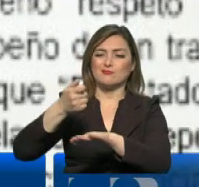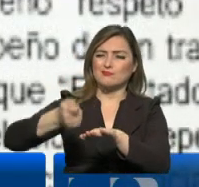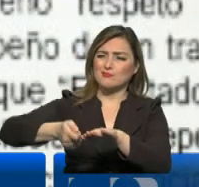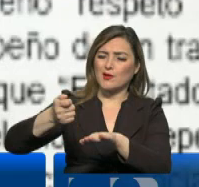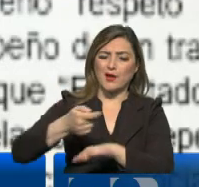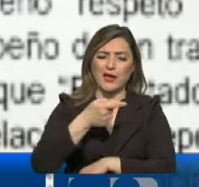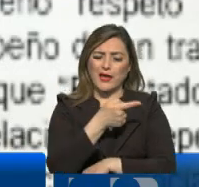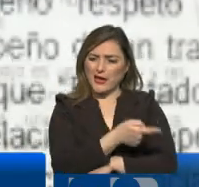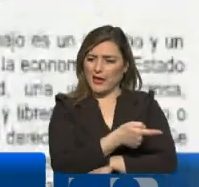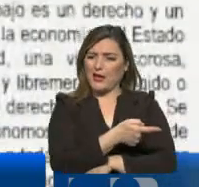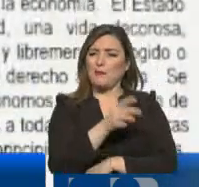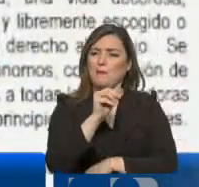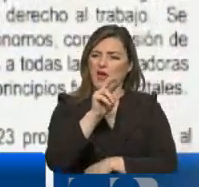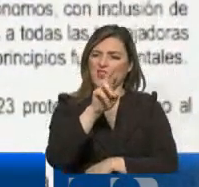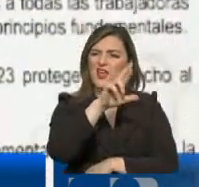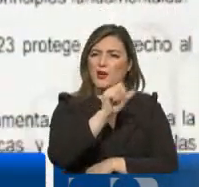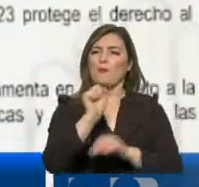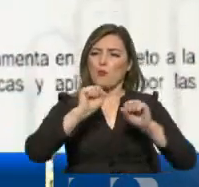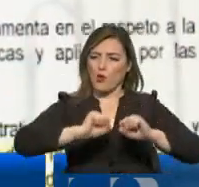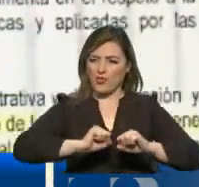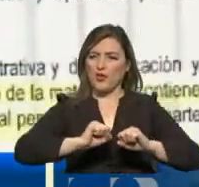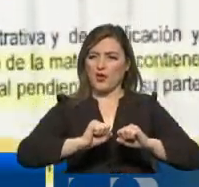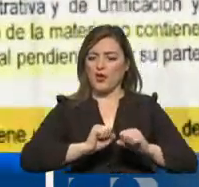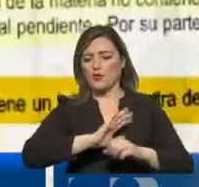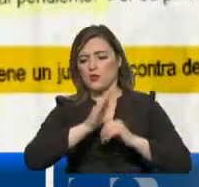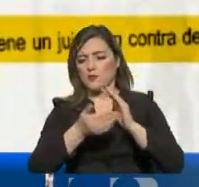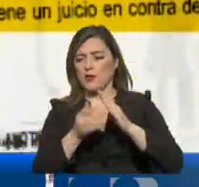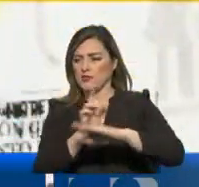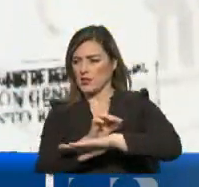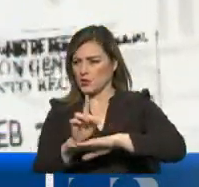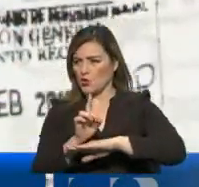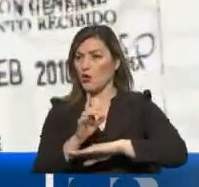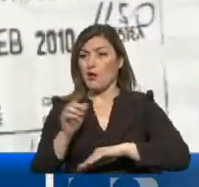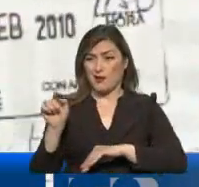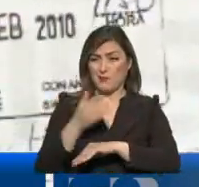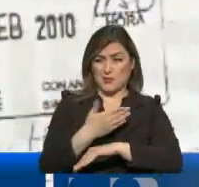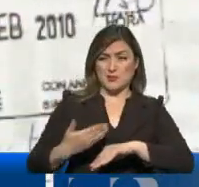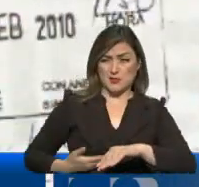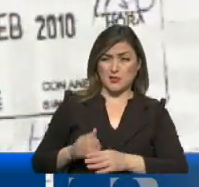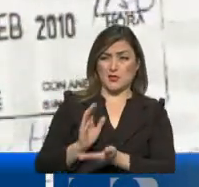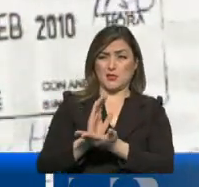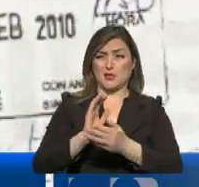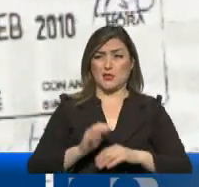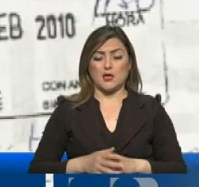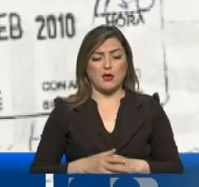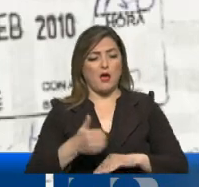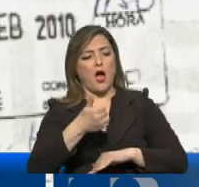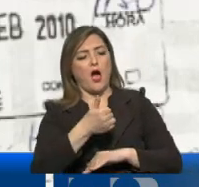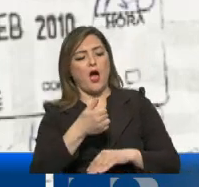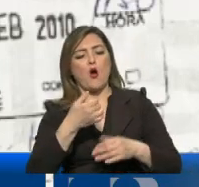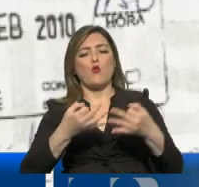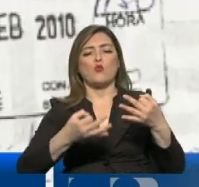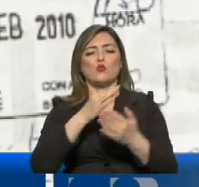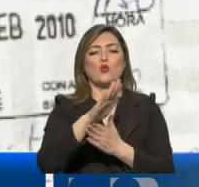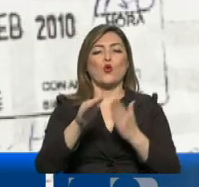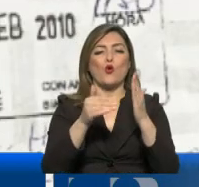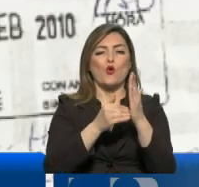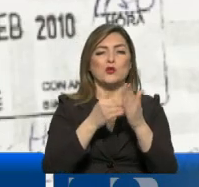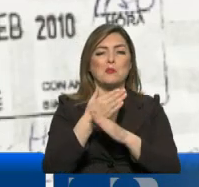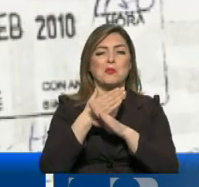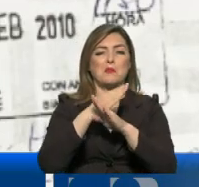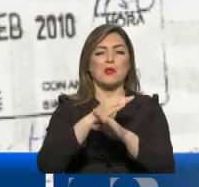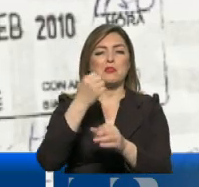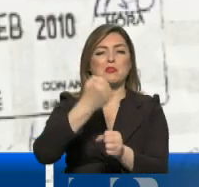IES, puede reingresar. La Procuraduría señaló que no existe base legal que impida que una persona que mantiene un juicio en contra del IES